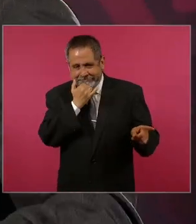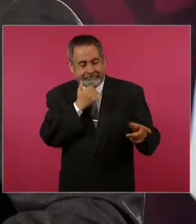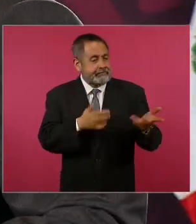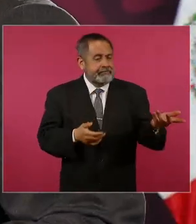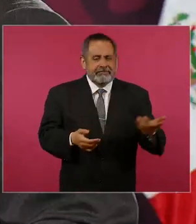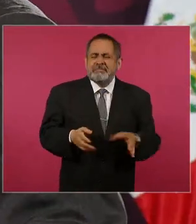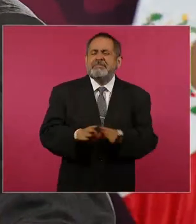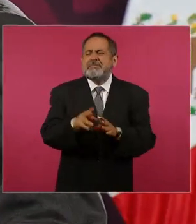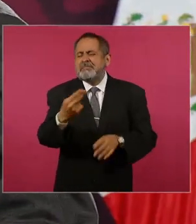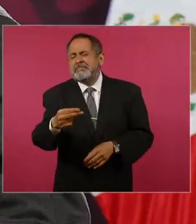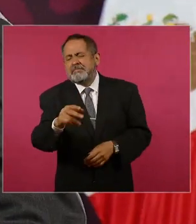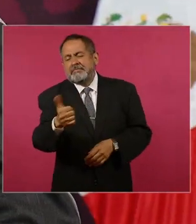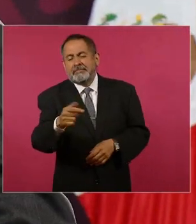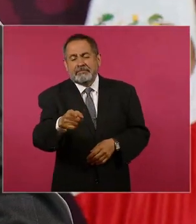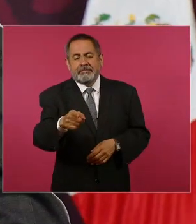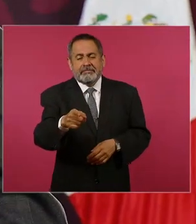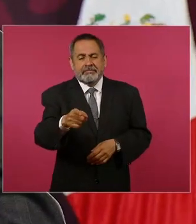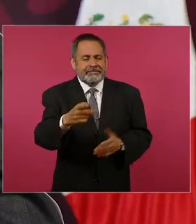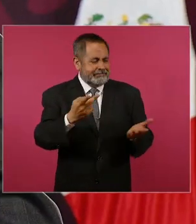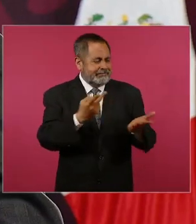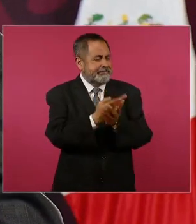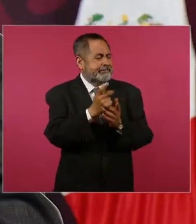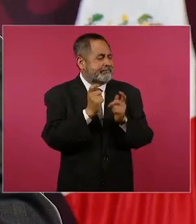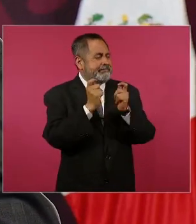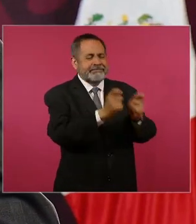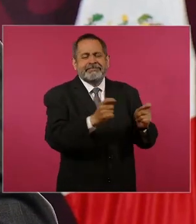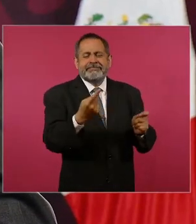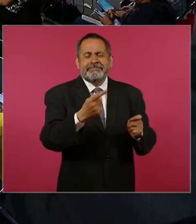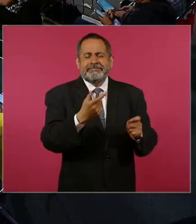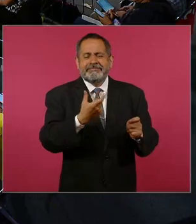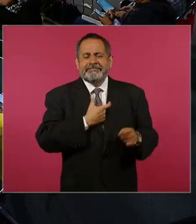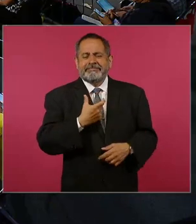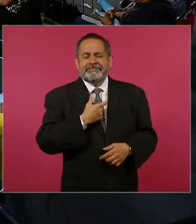¿Cómo se llama la condecoración?